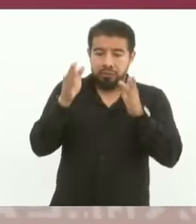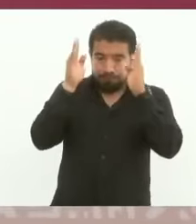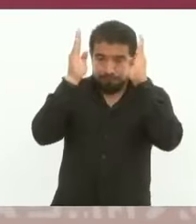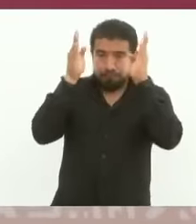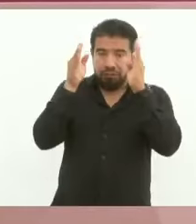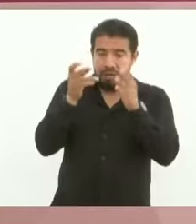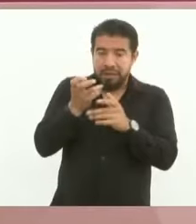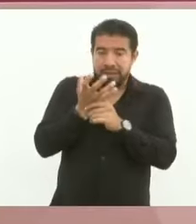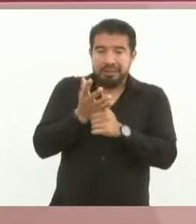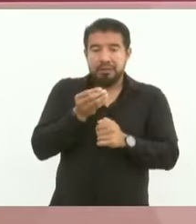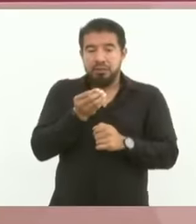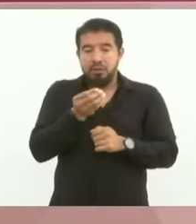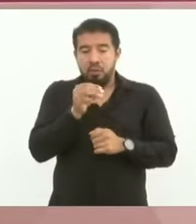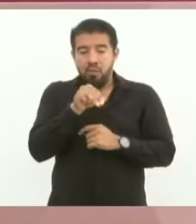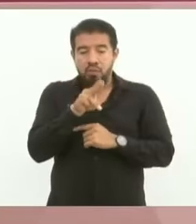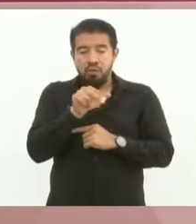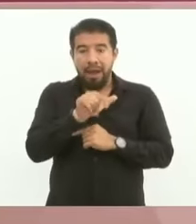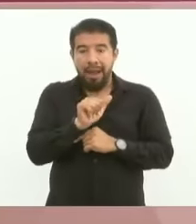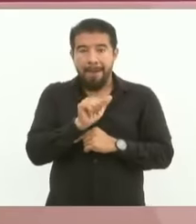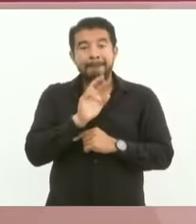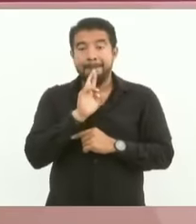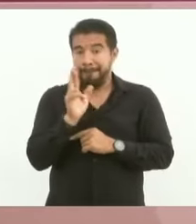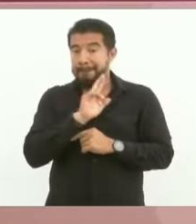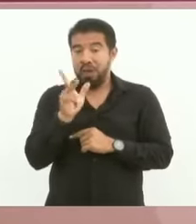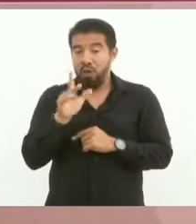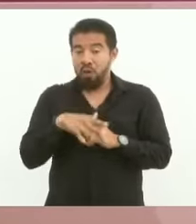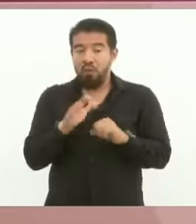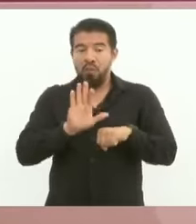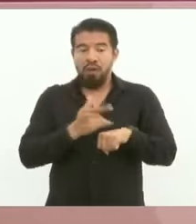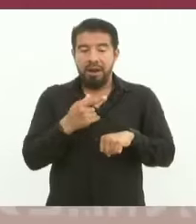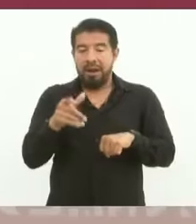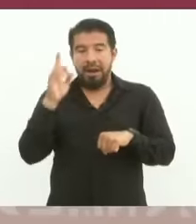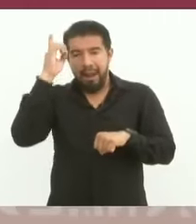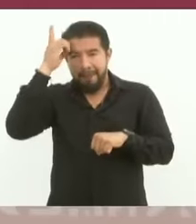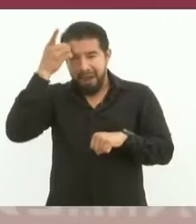que el caballo, porque no se desbarrancaba